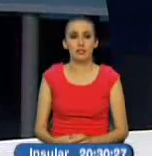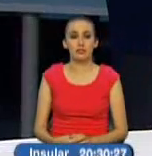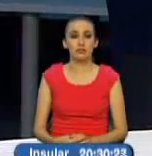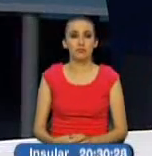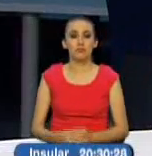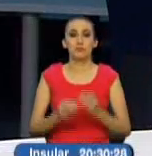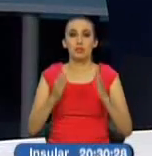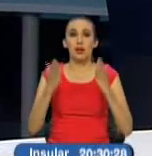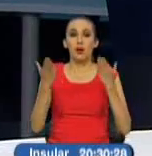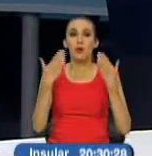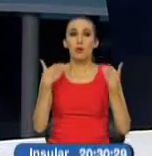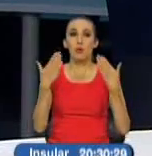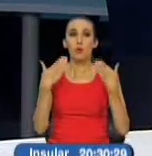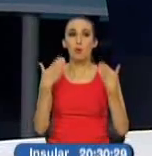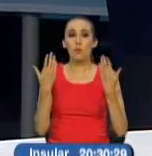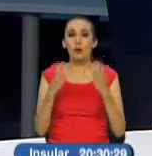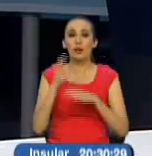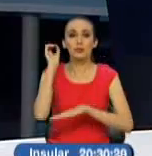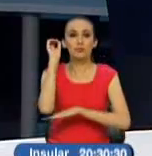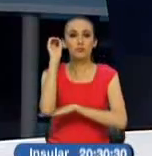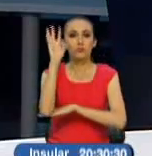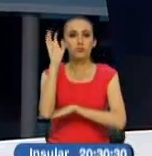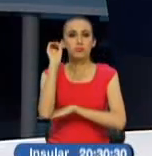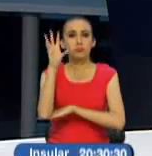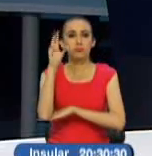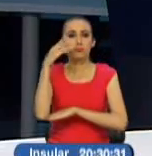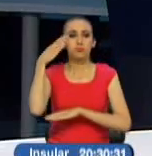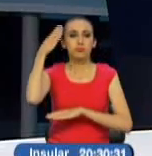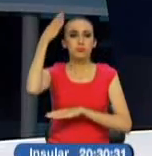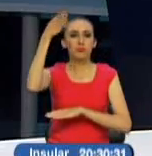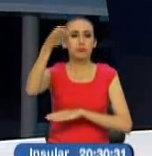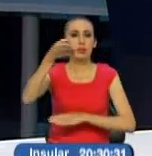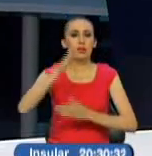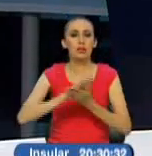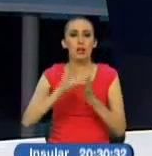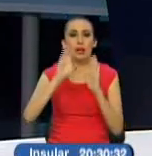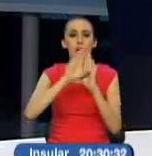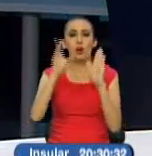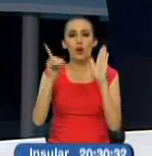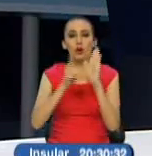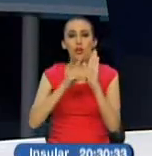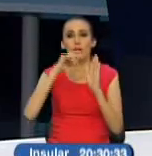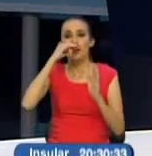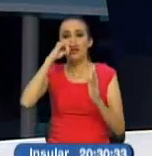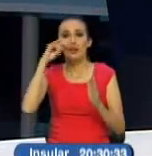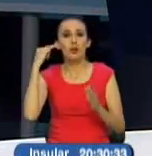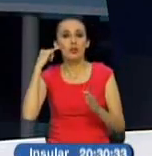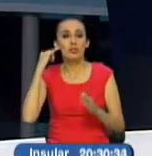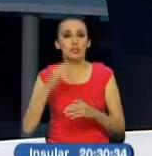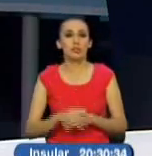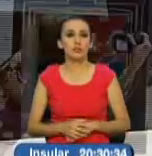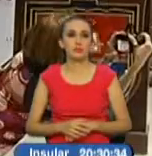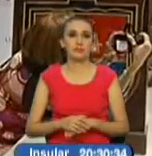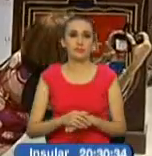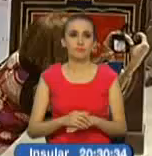Y en Guayaquil se realizó un foro con miras a la reforma al Código Orgánico de la Niñez y Adolescencia.